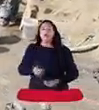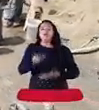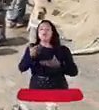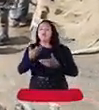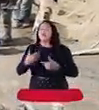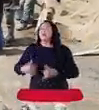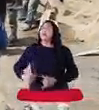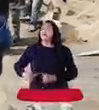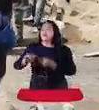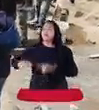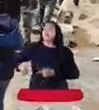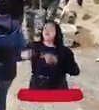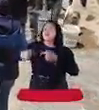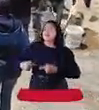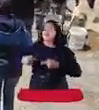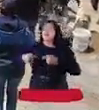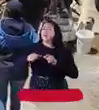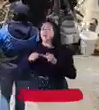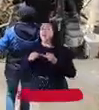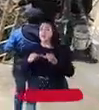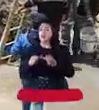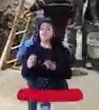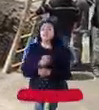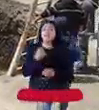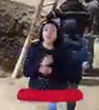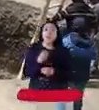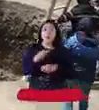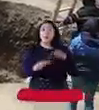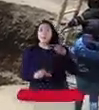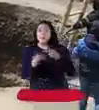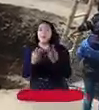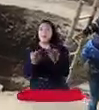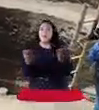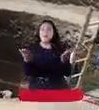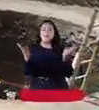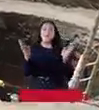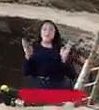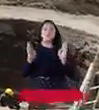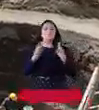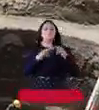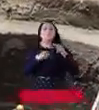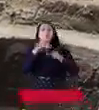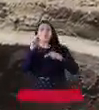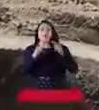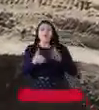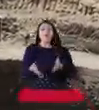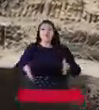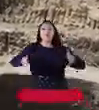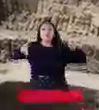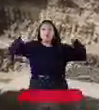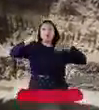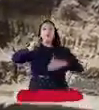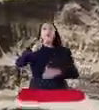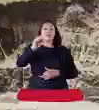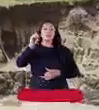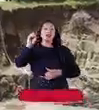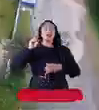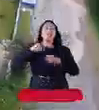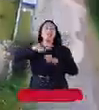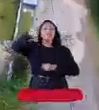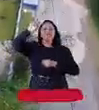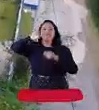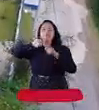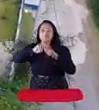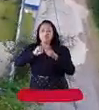cantidad y continuidad, se realizan los trabajos preliminares del cerramiento de la captación y la construcción del tanque de reserva de 100 metros